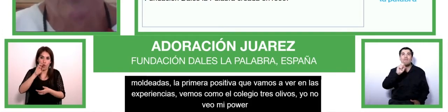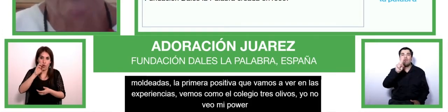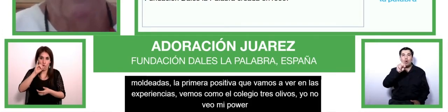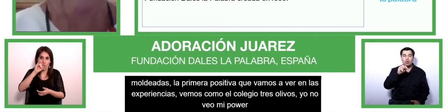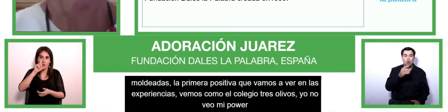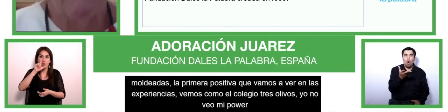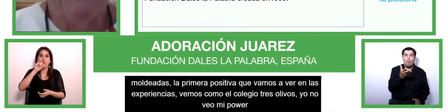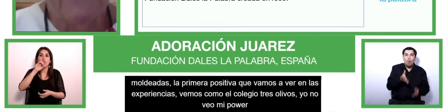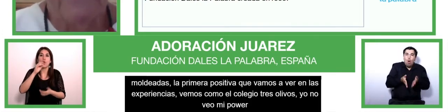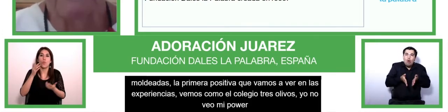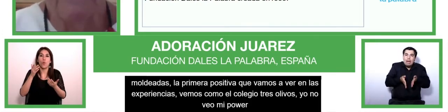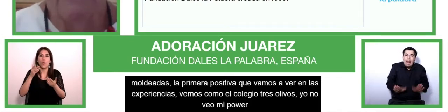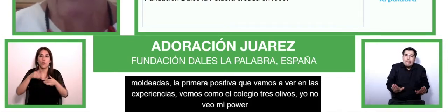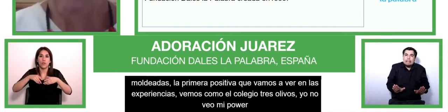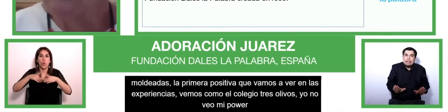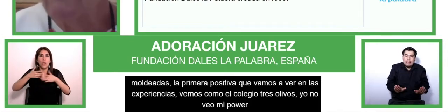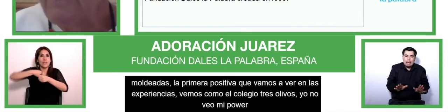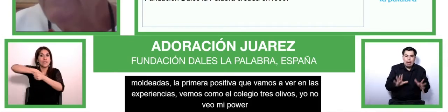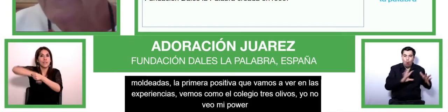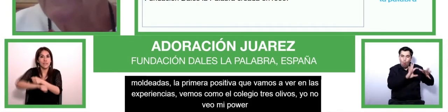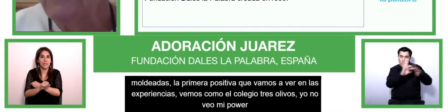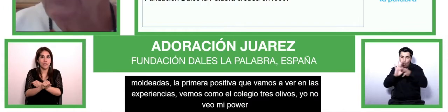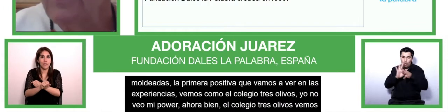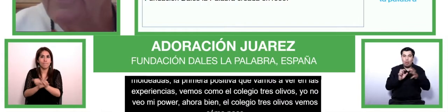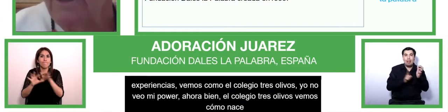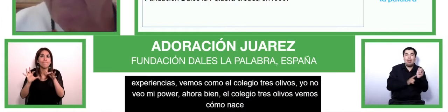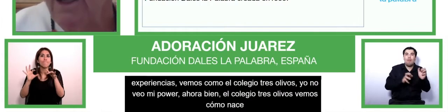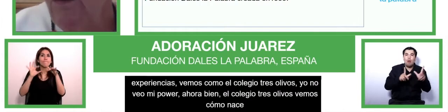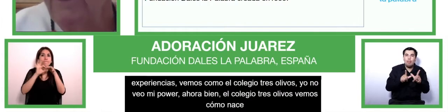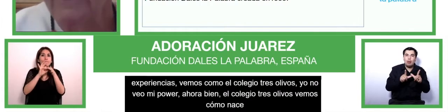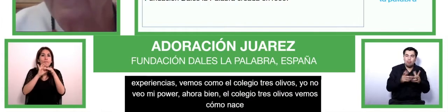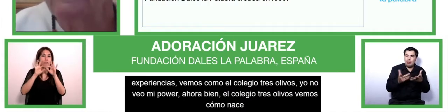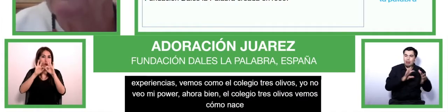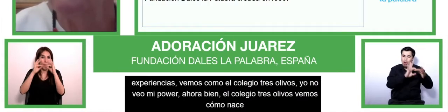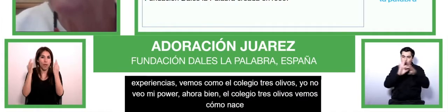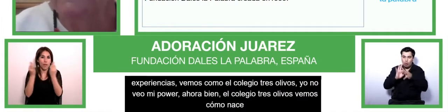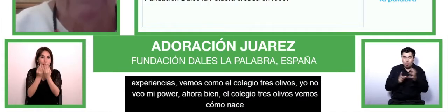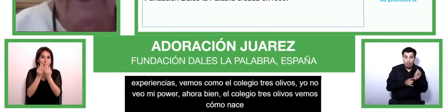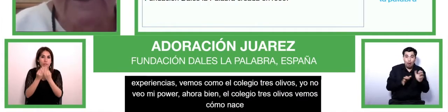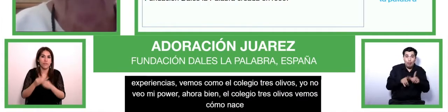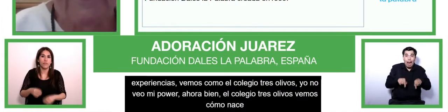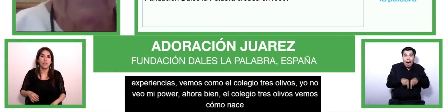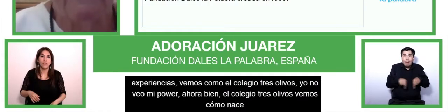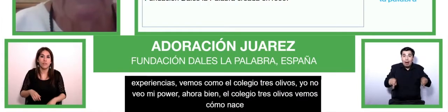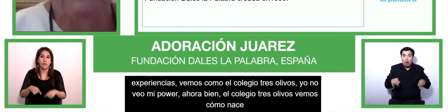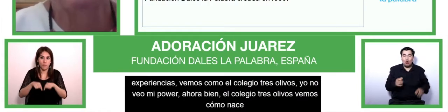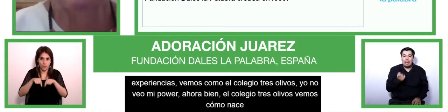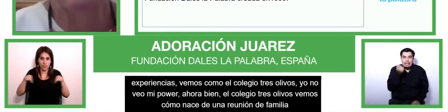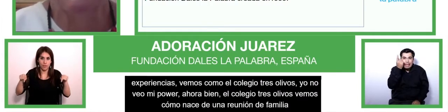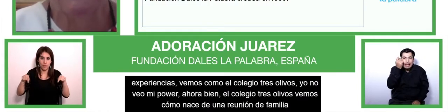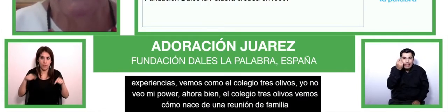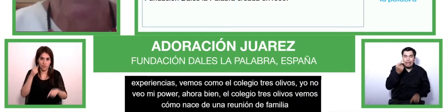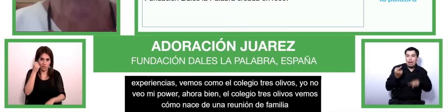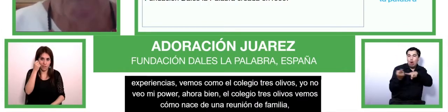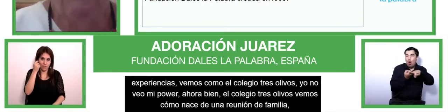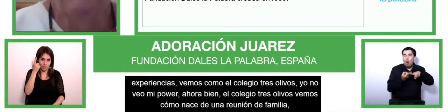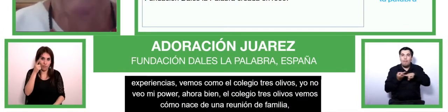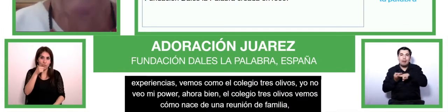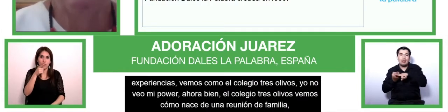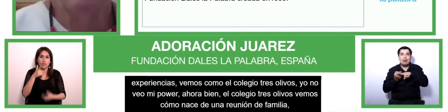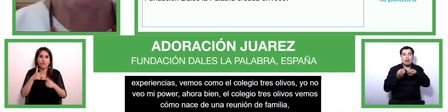de una unión de familias. La unión de familias, ven ustedes abajo, que es Entender y Hablar, que fue creada en el